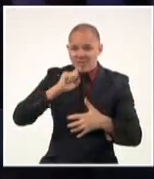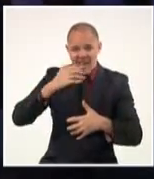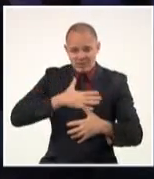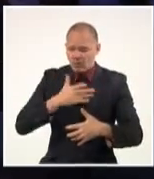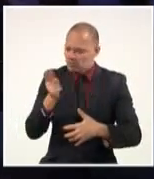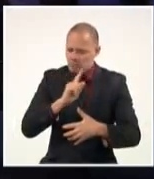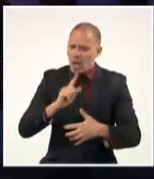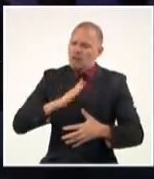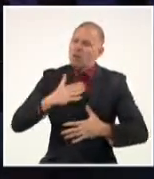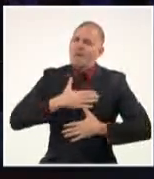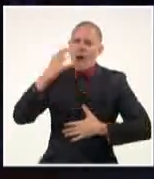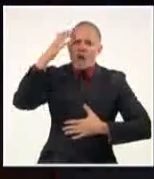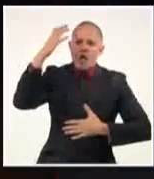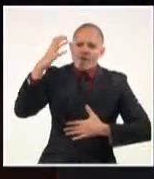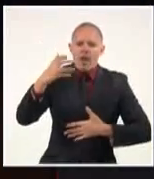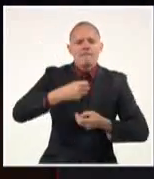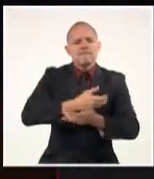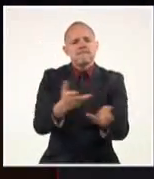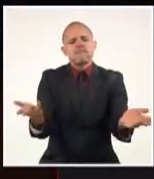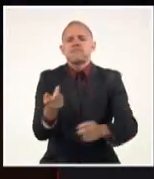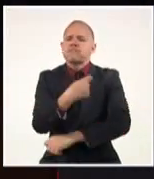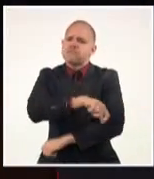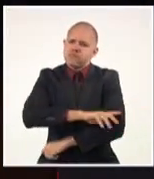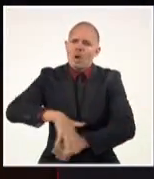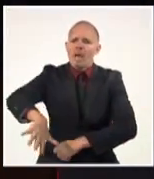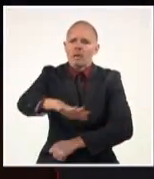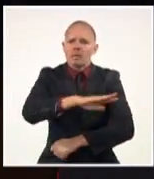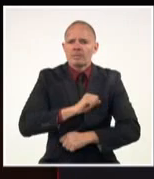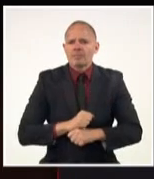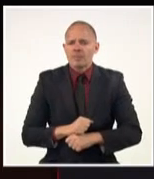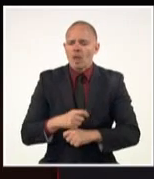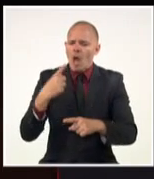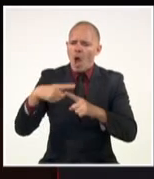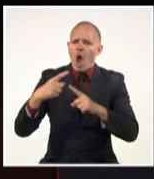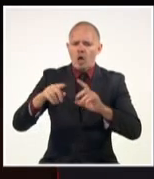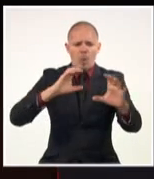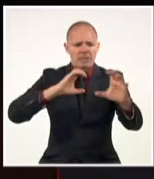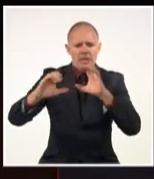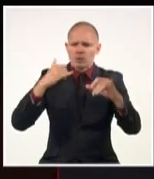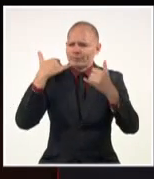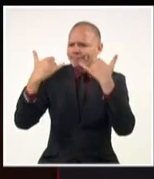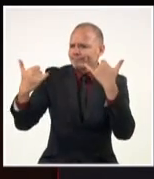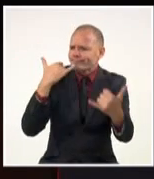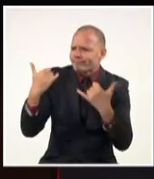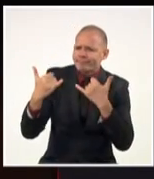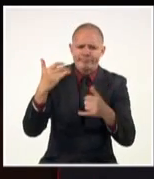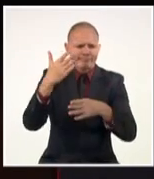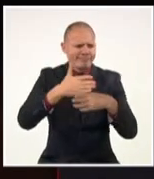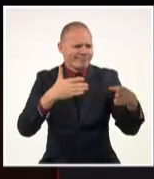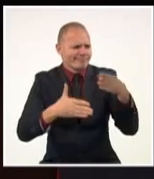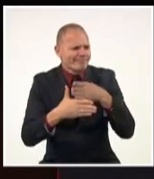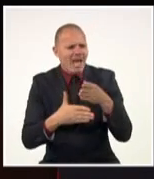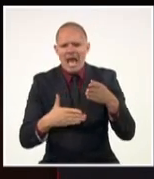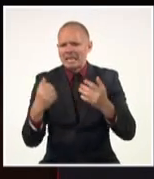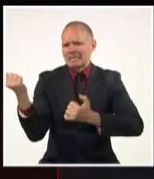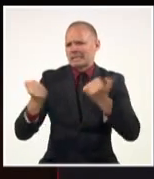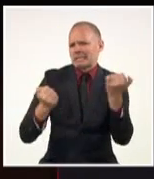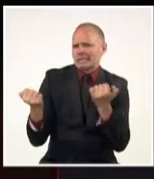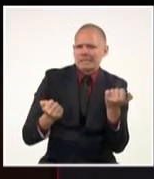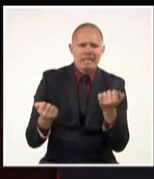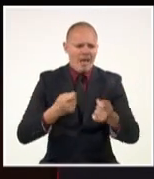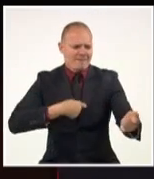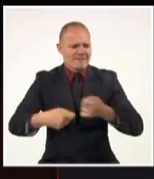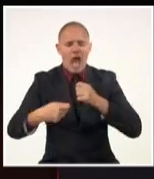bancos, las comunicaciones, las grandes construcciones e inversiones, el transporte, el comercio